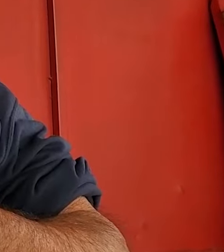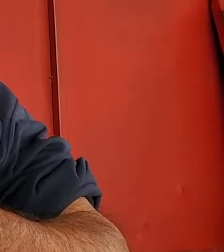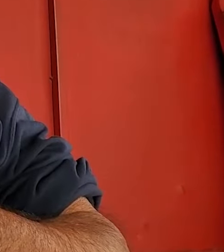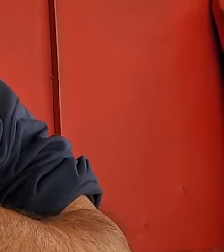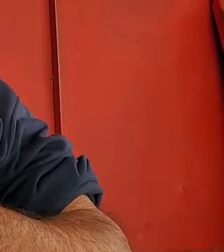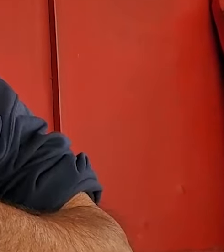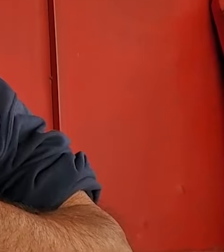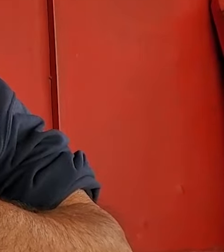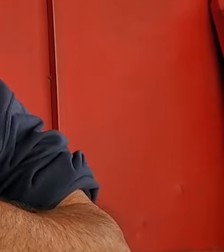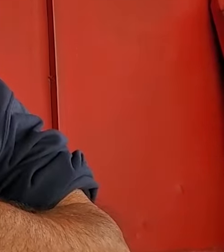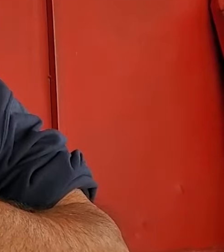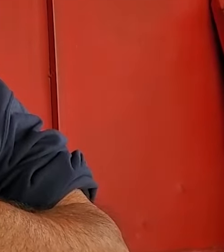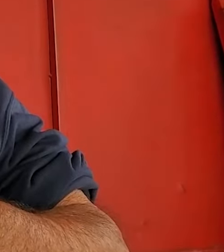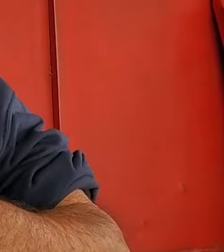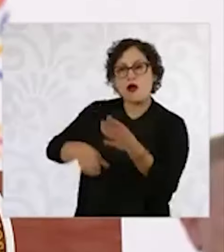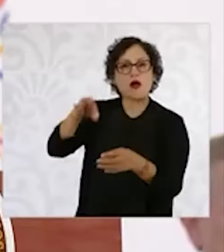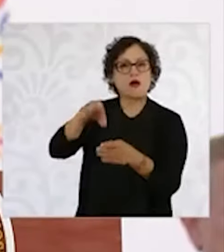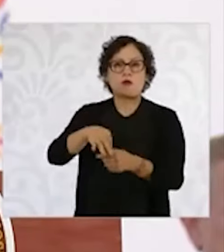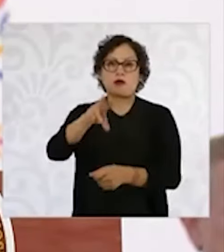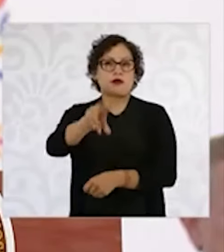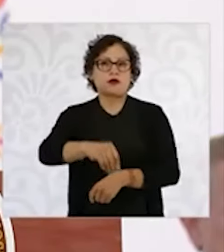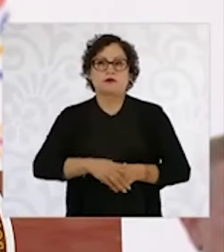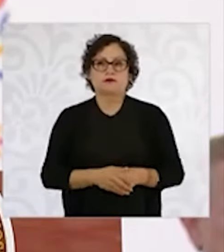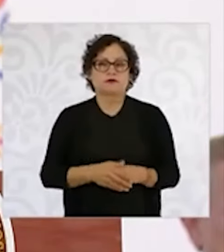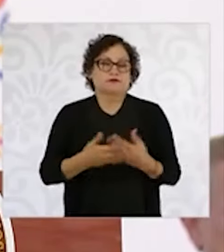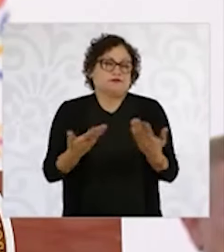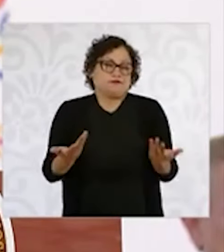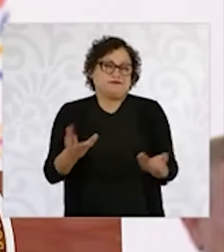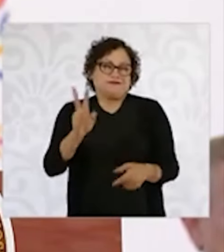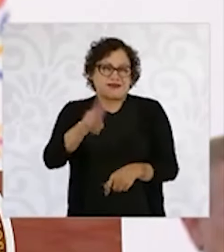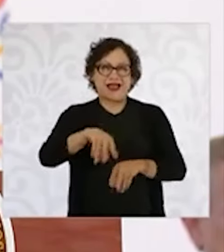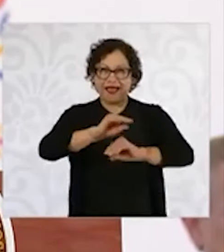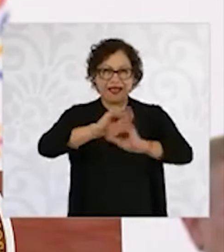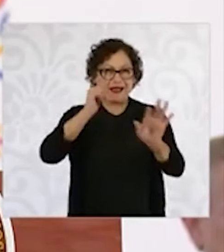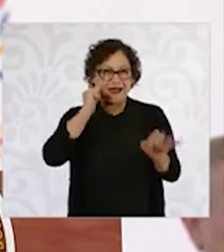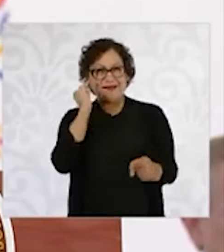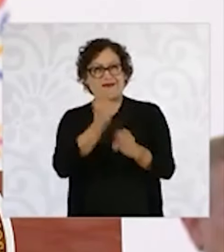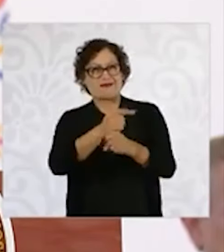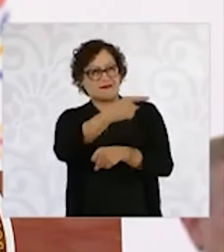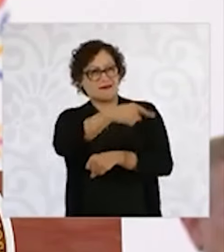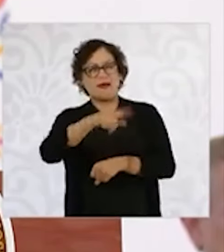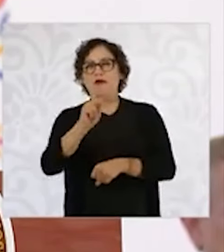está recibiendo las pensiones. Para Enlace 13, Arián Esquivel.